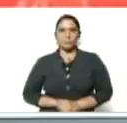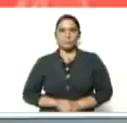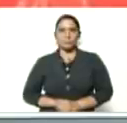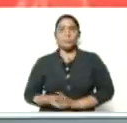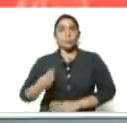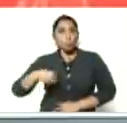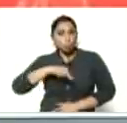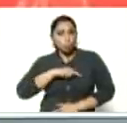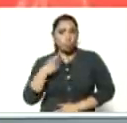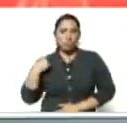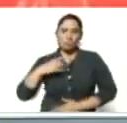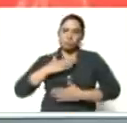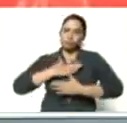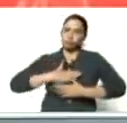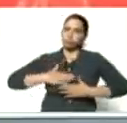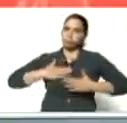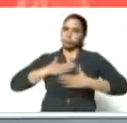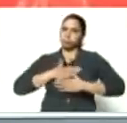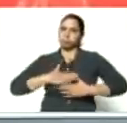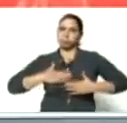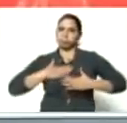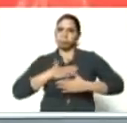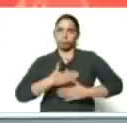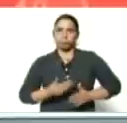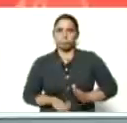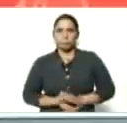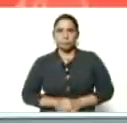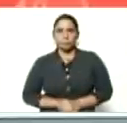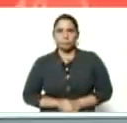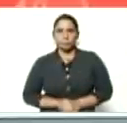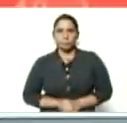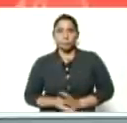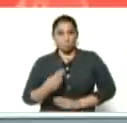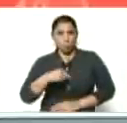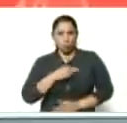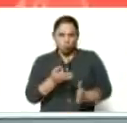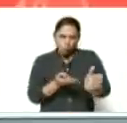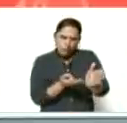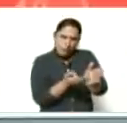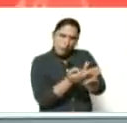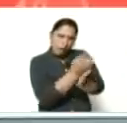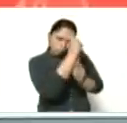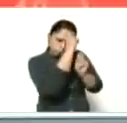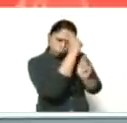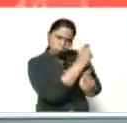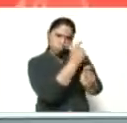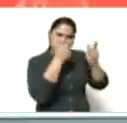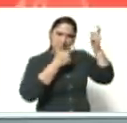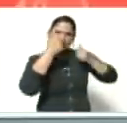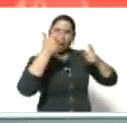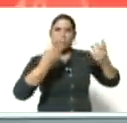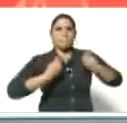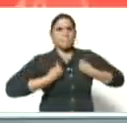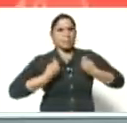Nosotros tenemos la satisfacción de haber sido leales al comandante Chávez en vida.